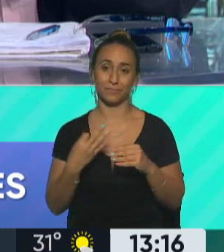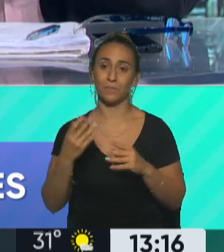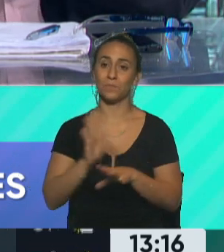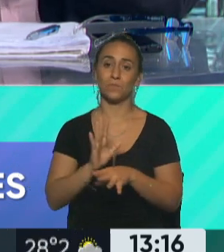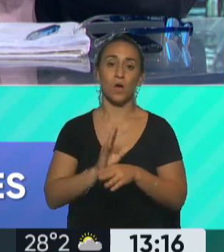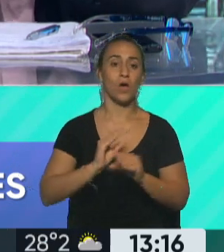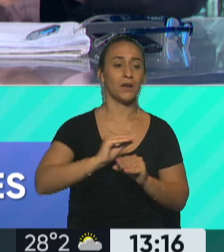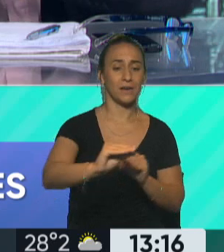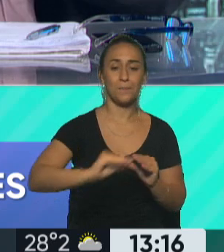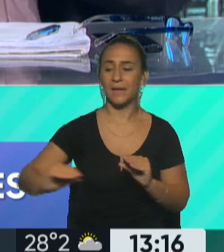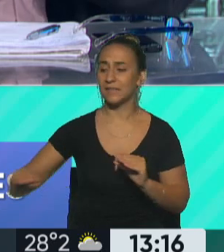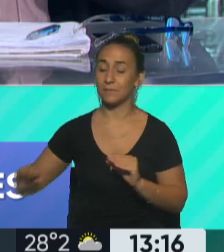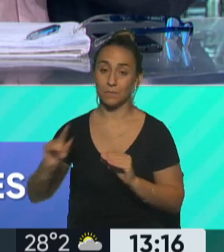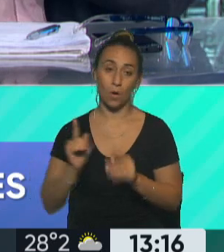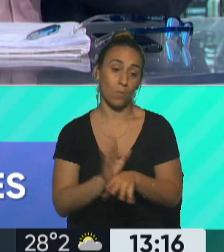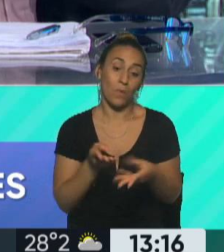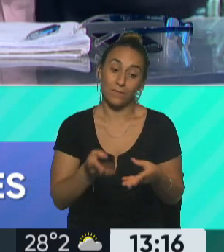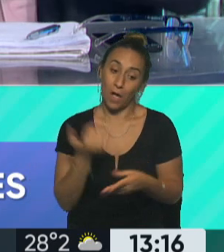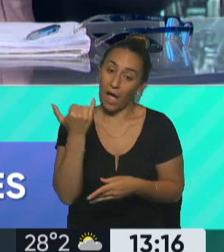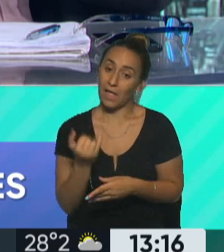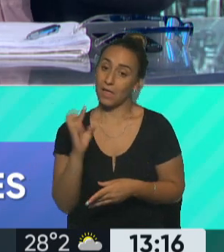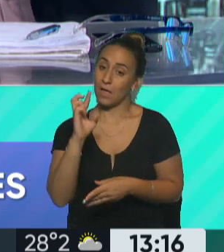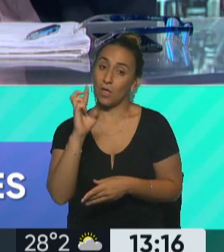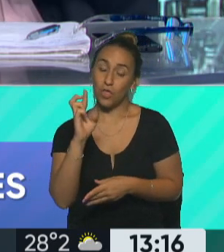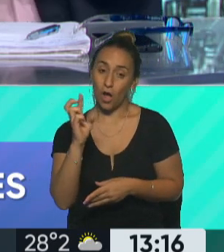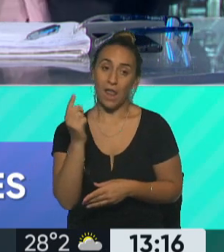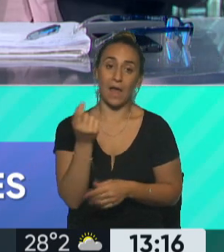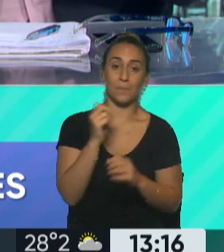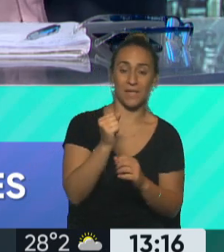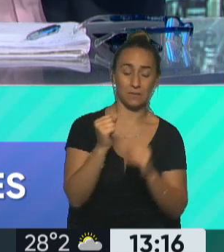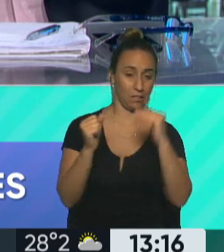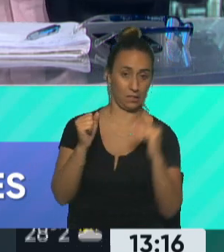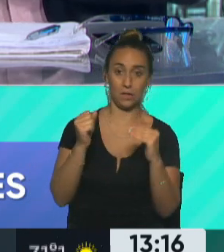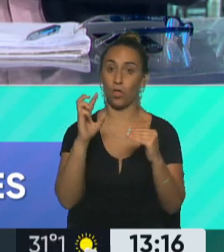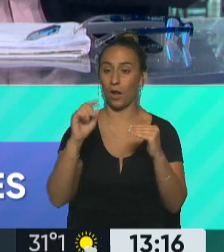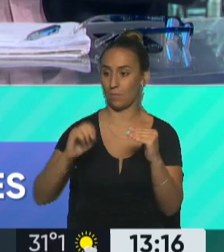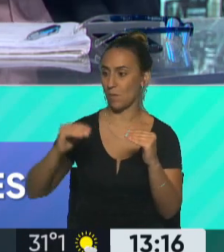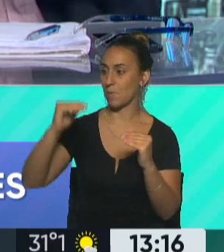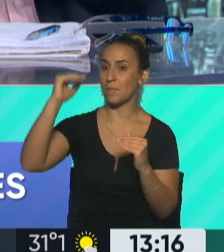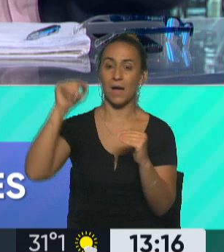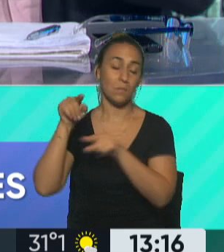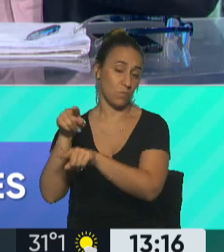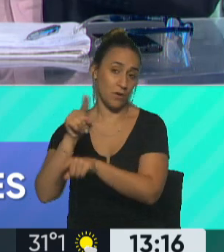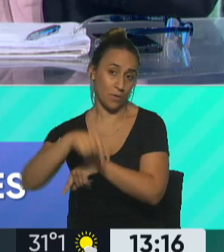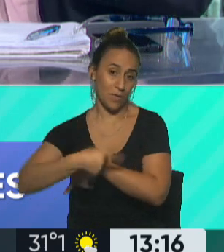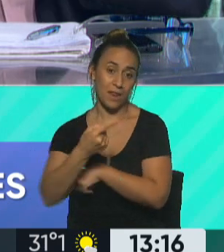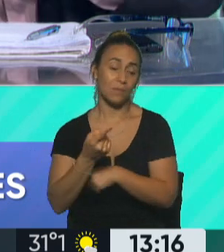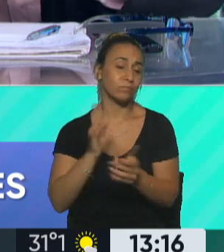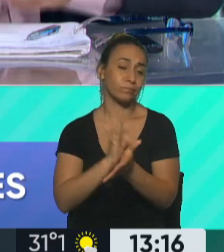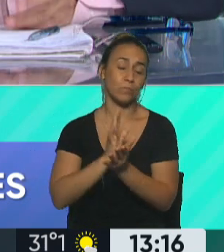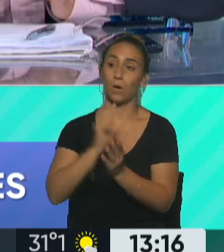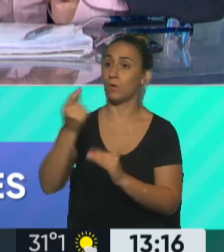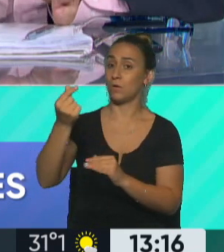beneficio que le están dando con la devaluación a todo el sector exportador dice Bueno 15 de los 100 15 que queden acá